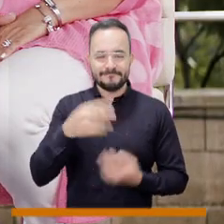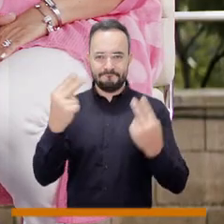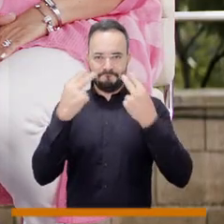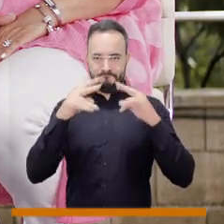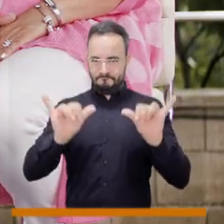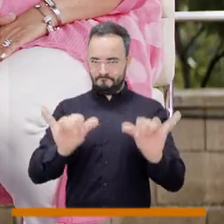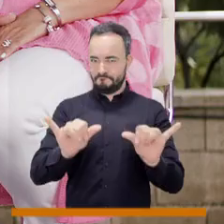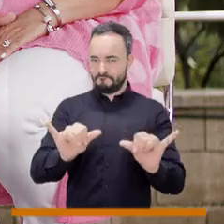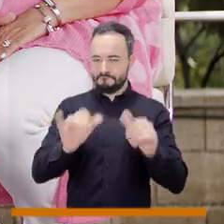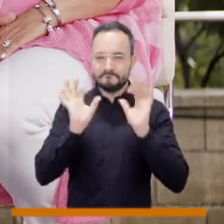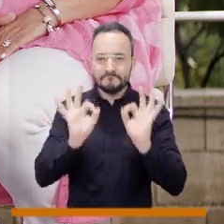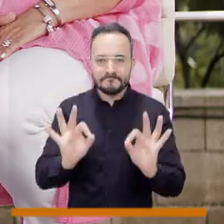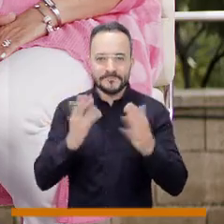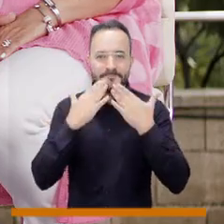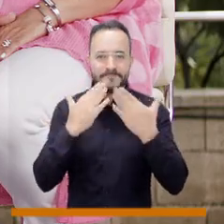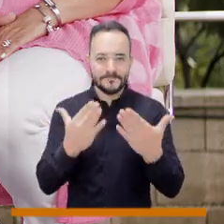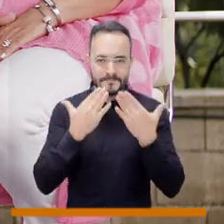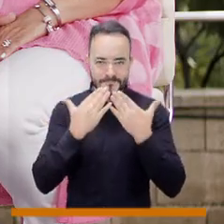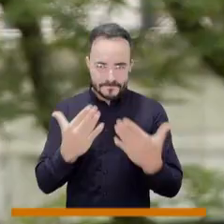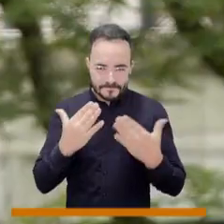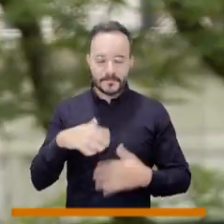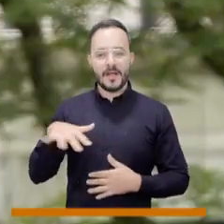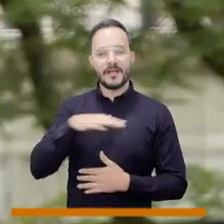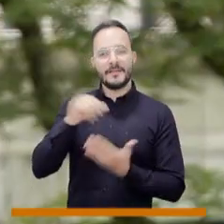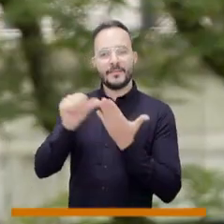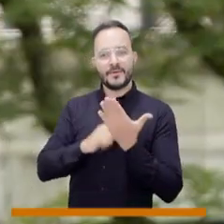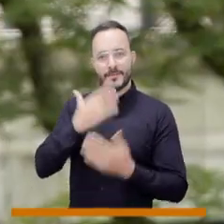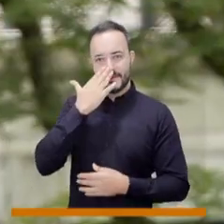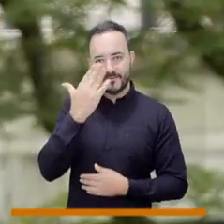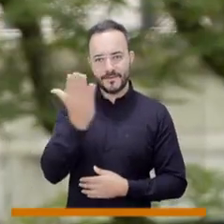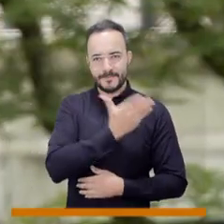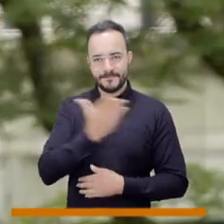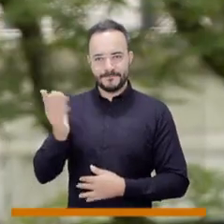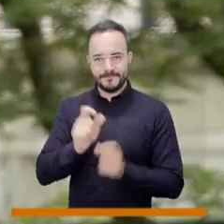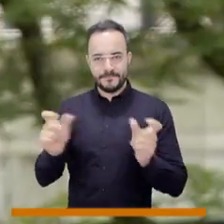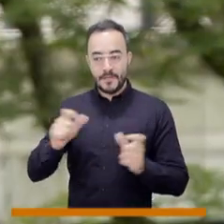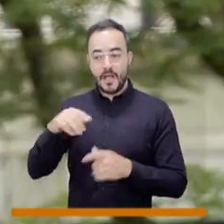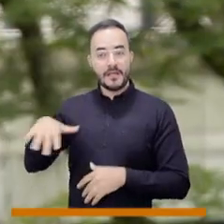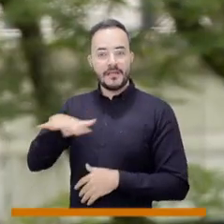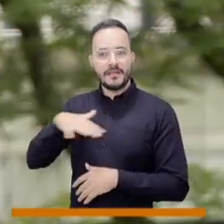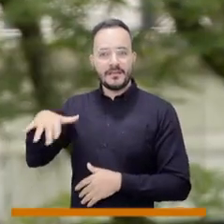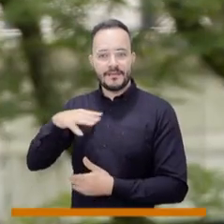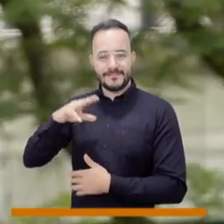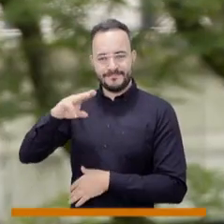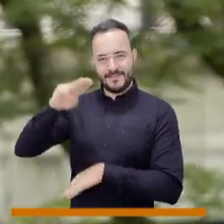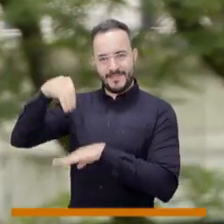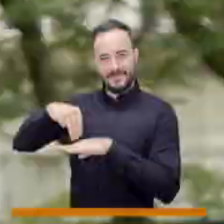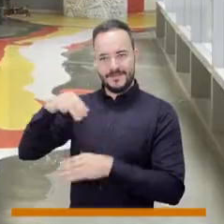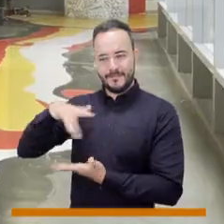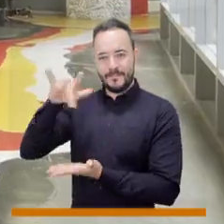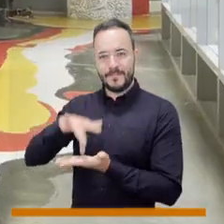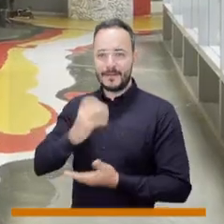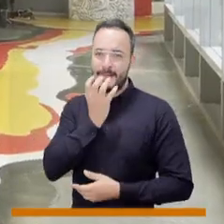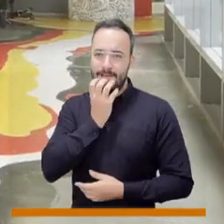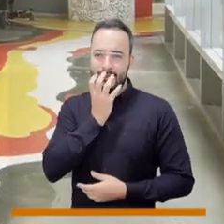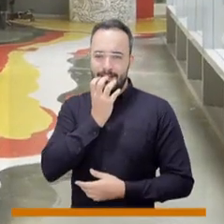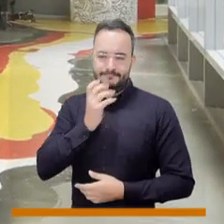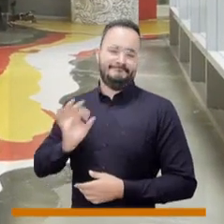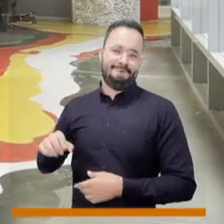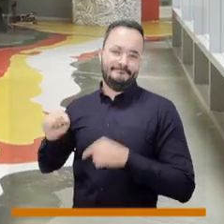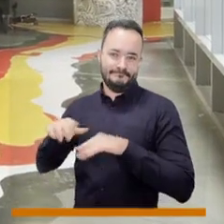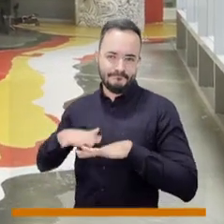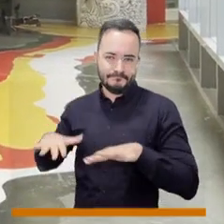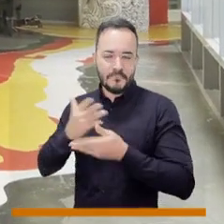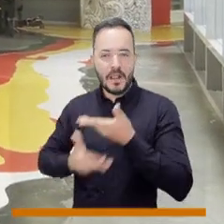Gracias a todos por seguir conectados con nosotros aquí en De Frente a la Gente, hoy desde el canal Telemedellín en el Parque Gabriel García